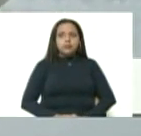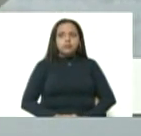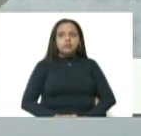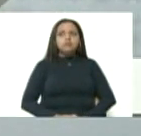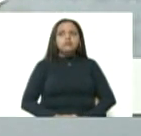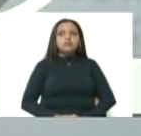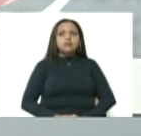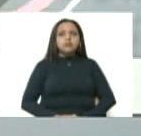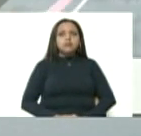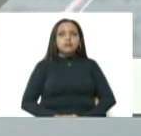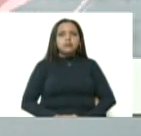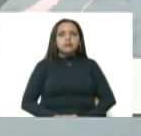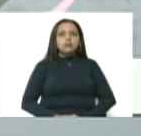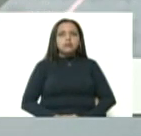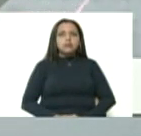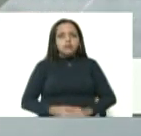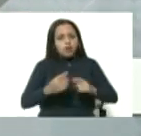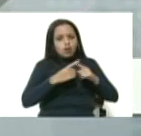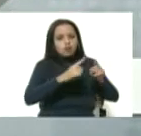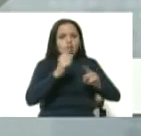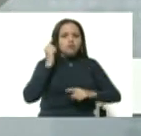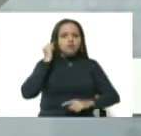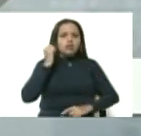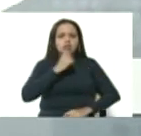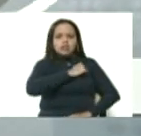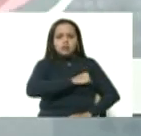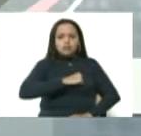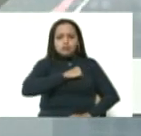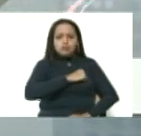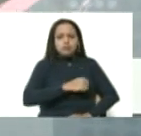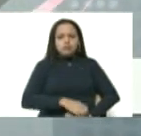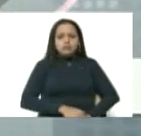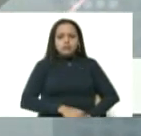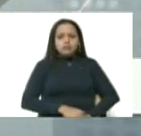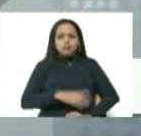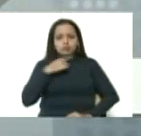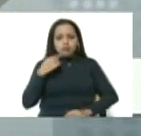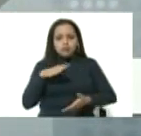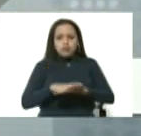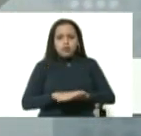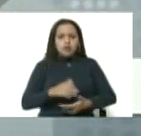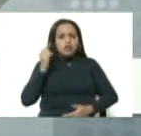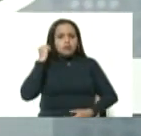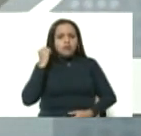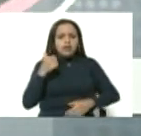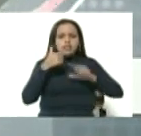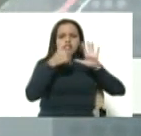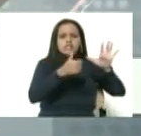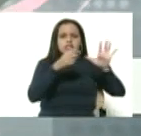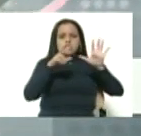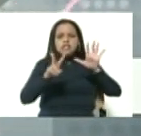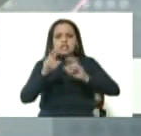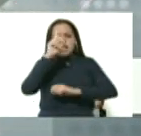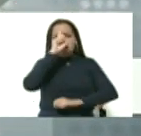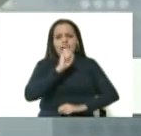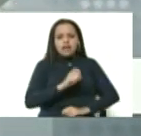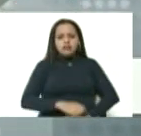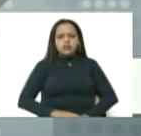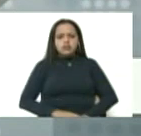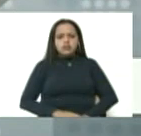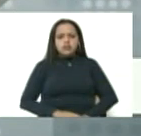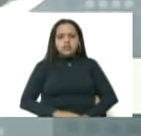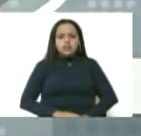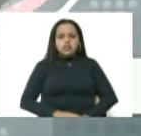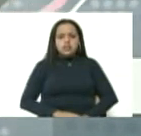La otra señora que lamentablemente falleció, es una señora de 67 años de edad, del municipio Diego